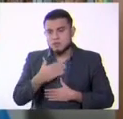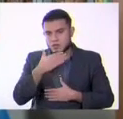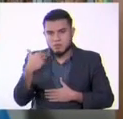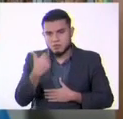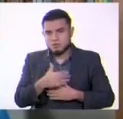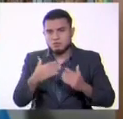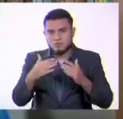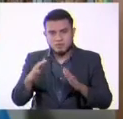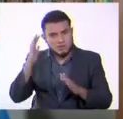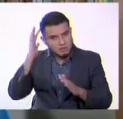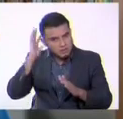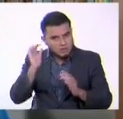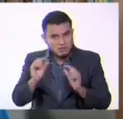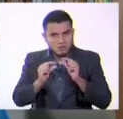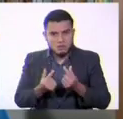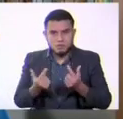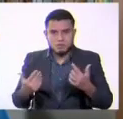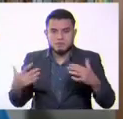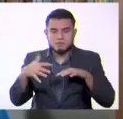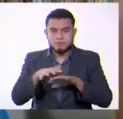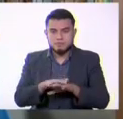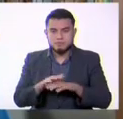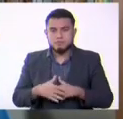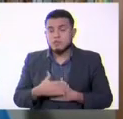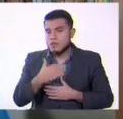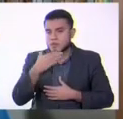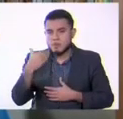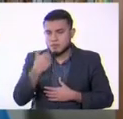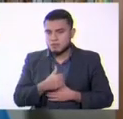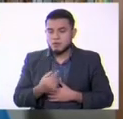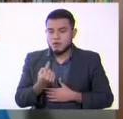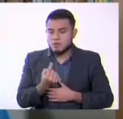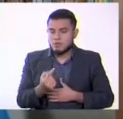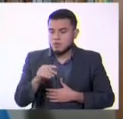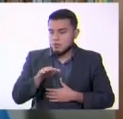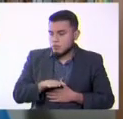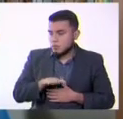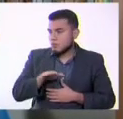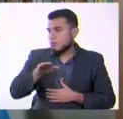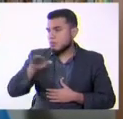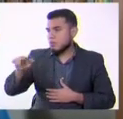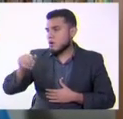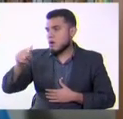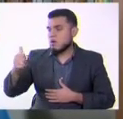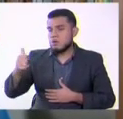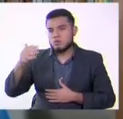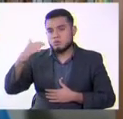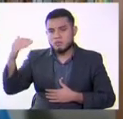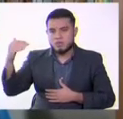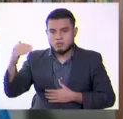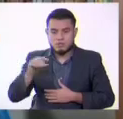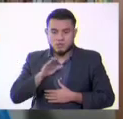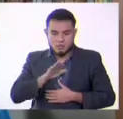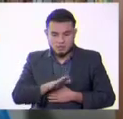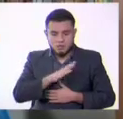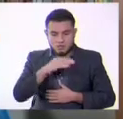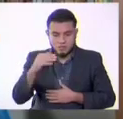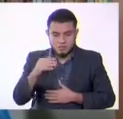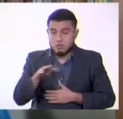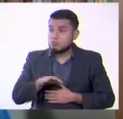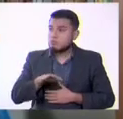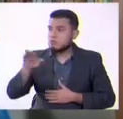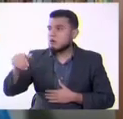diferentes grupos entran en contacto? ¿Qué pasa con los migrantes? ¿Qué pasa con aquellas personas que salen de su país en busca de